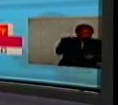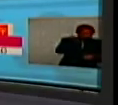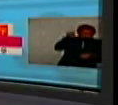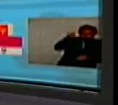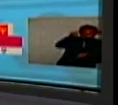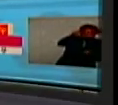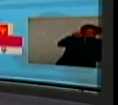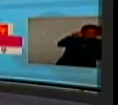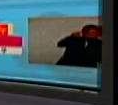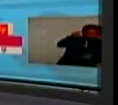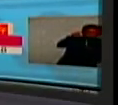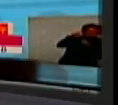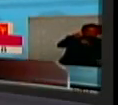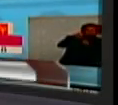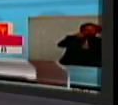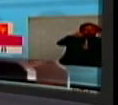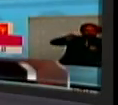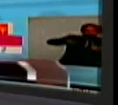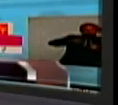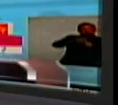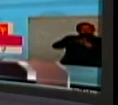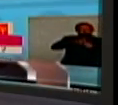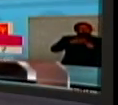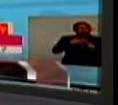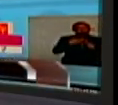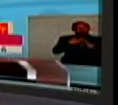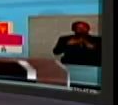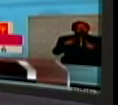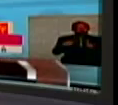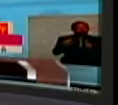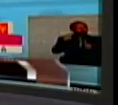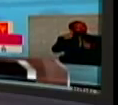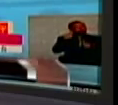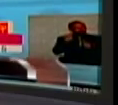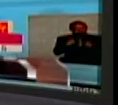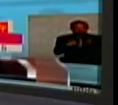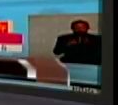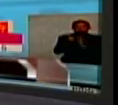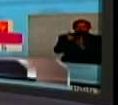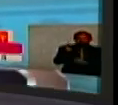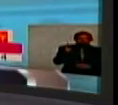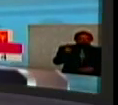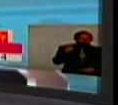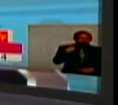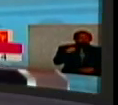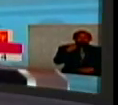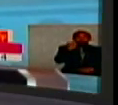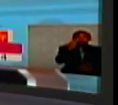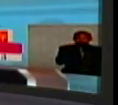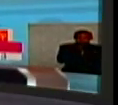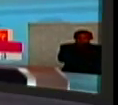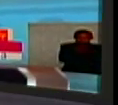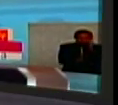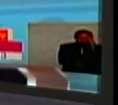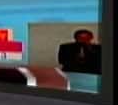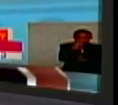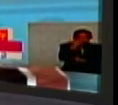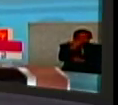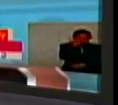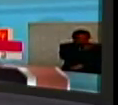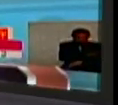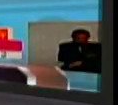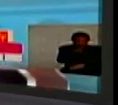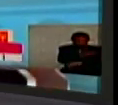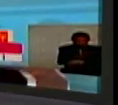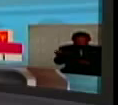Antonio Checú le pasó muchas veces, papá, de pronto le cerraban el micrófono porque ya se había pasado de su tiempo. Entonces muchos de ellos que